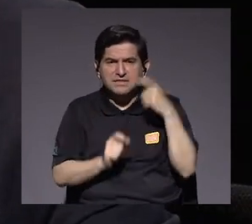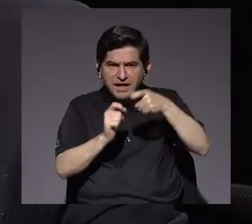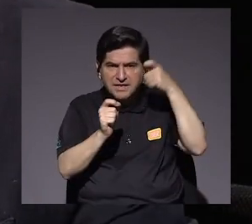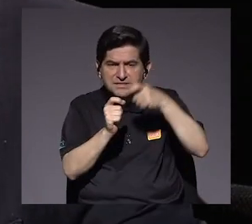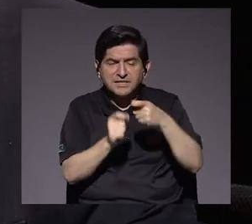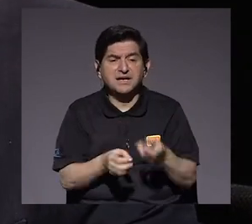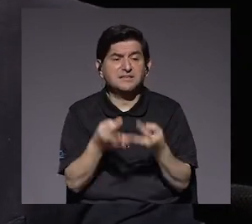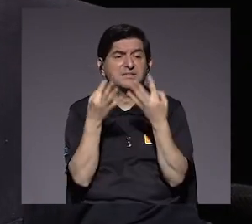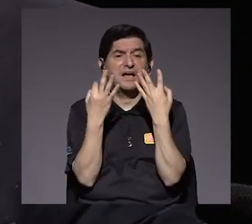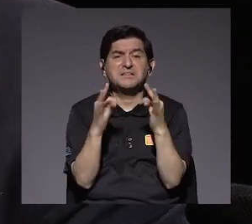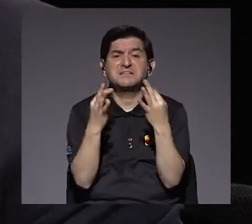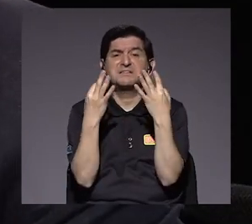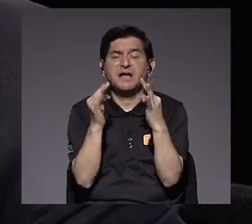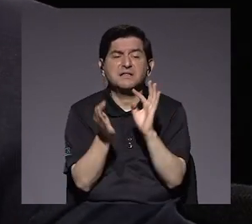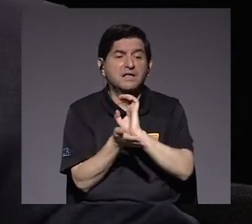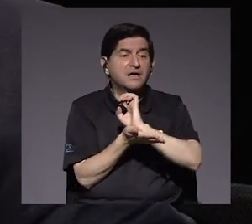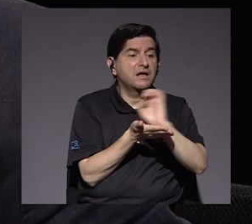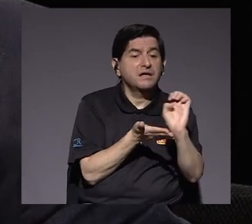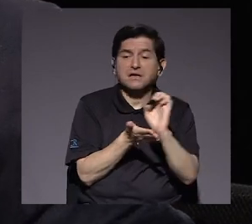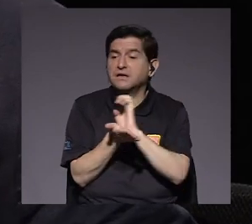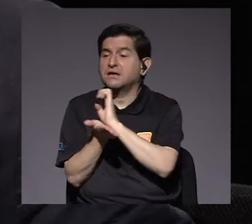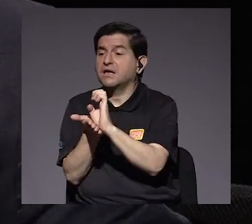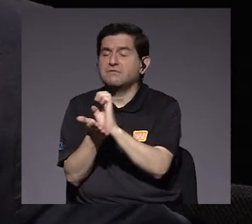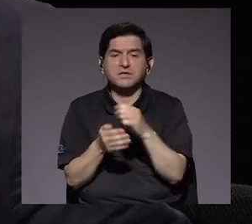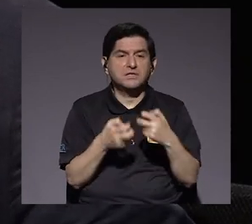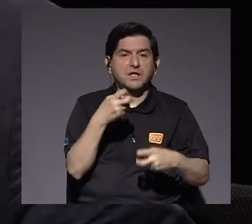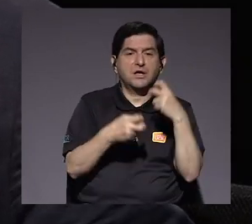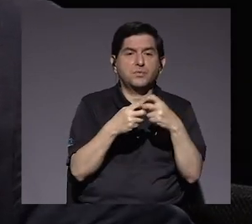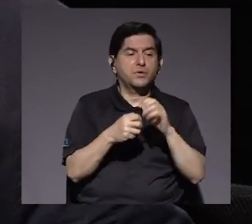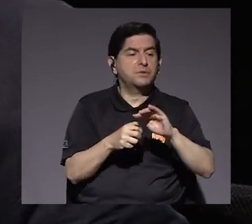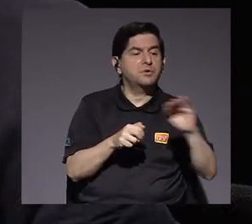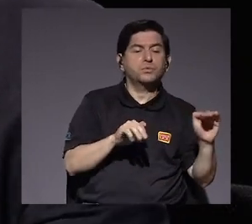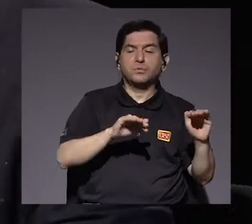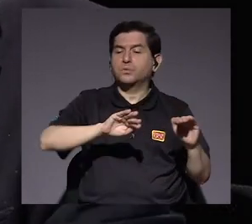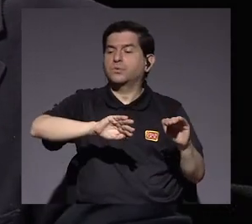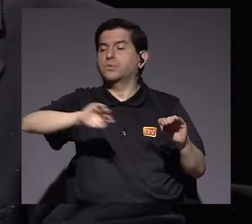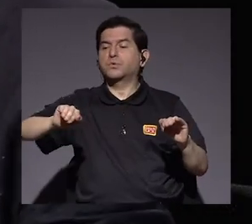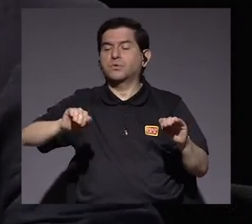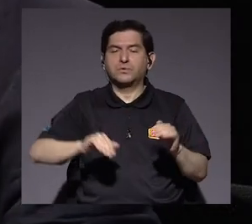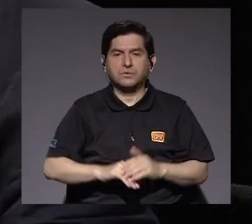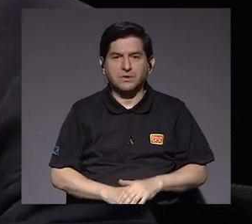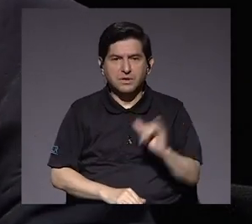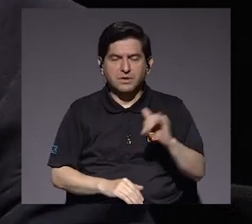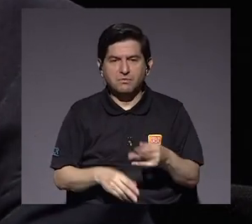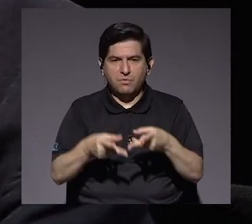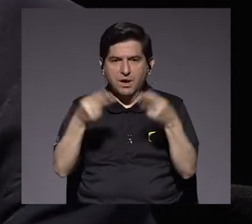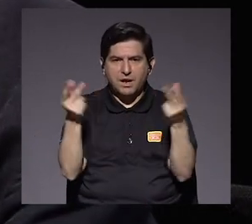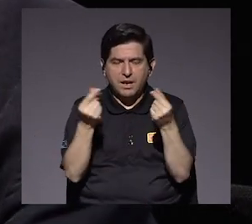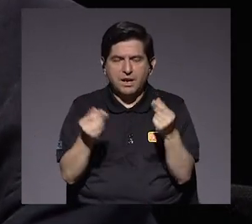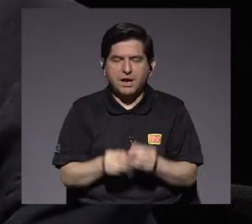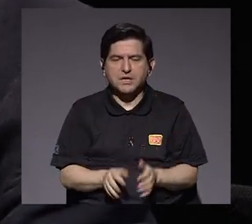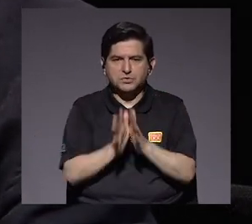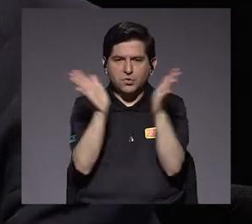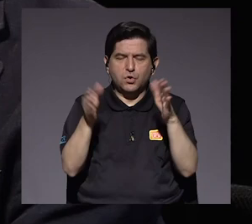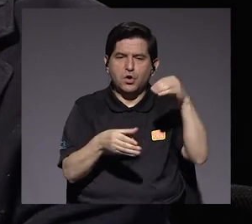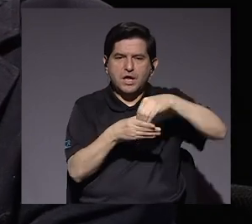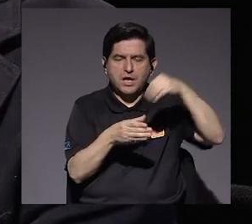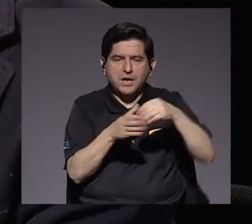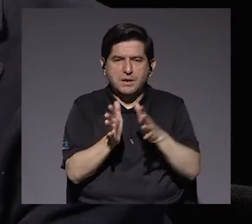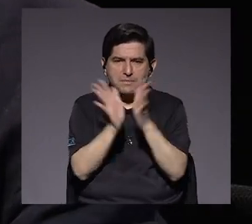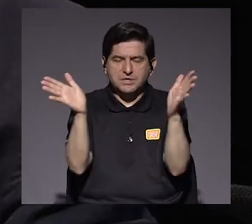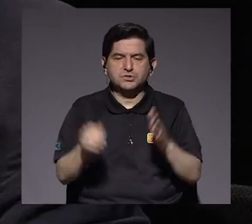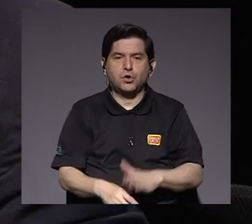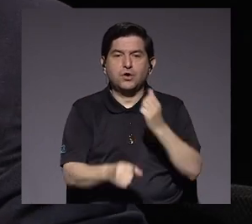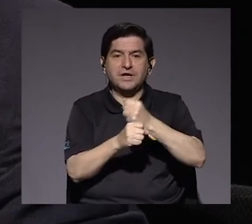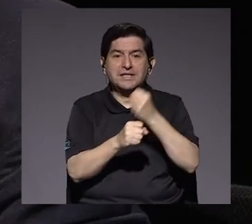ruta, insisto, lo que ha hecho es tratar de ir evitando los problemas, digamos, del tema de gasto público o inversión